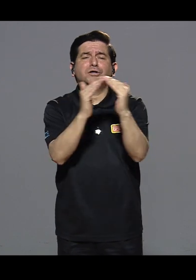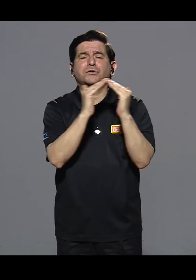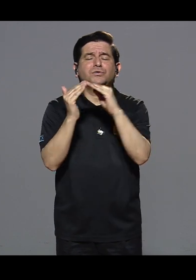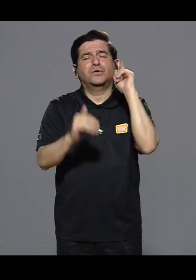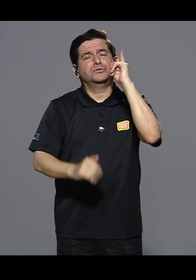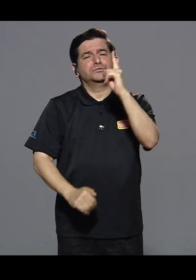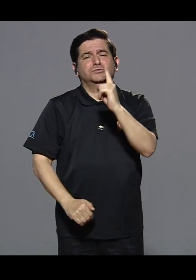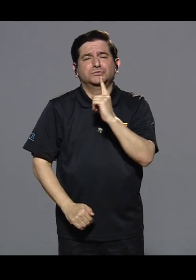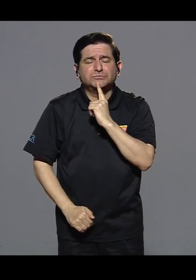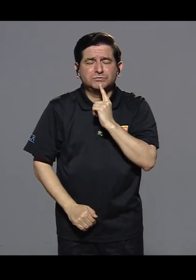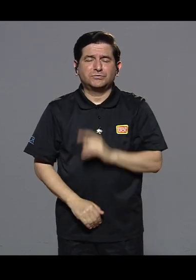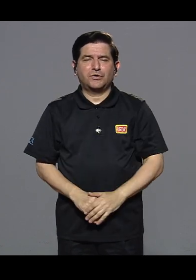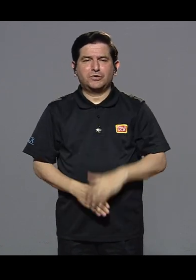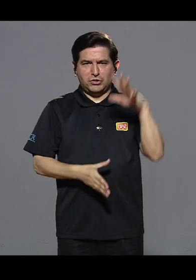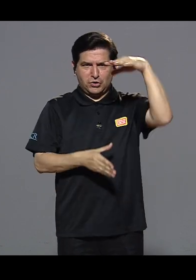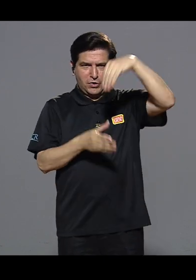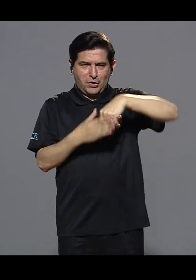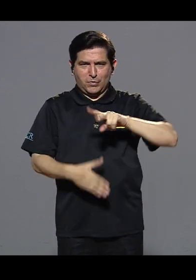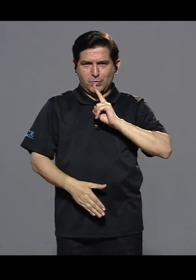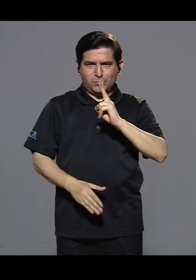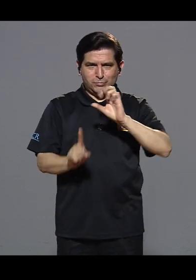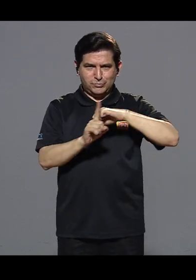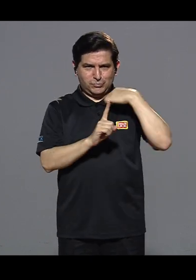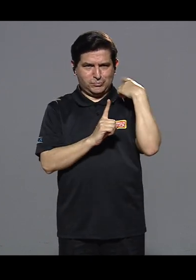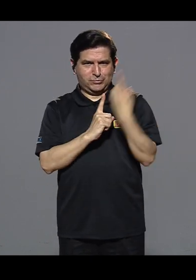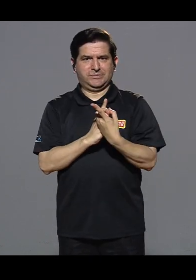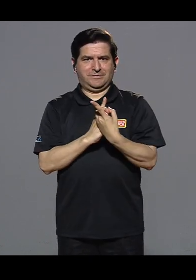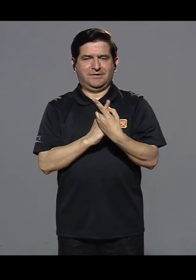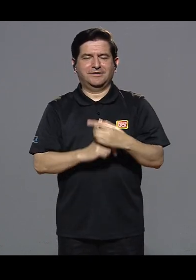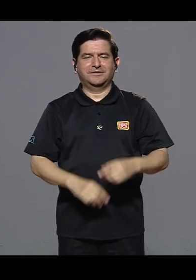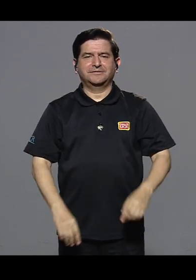comunidad sorda y que haya una inclusión real en la sociedad.